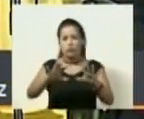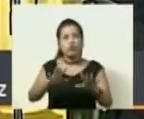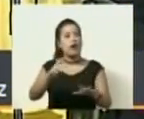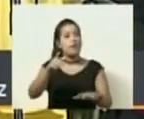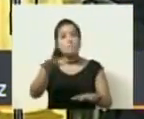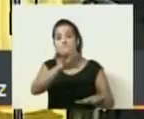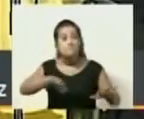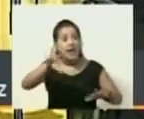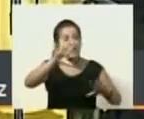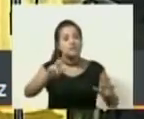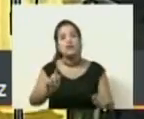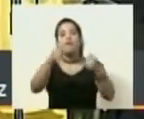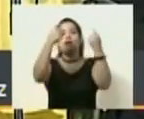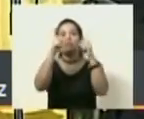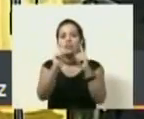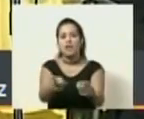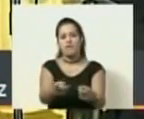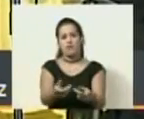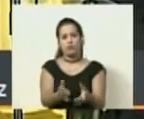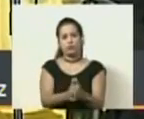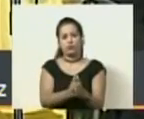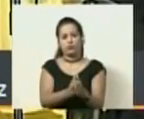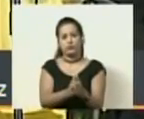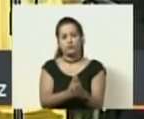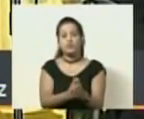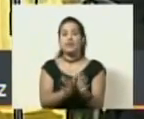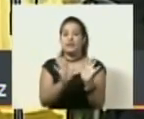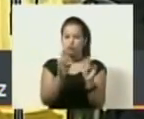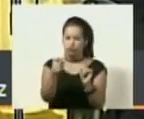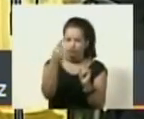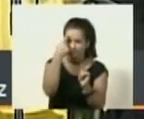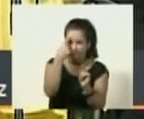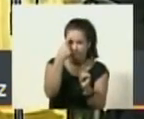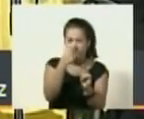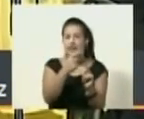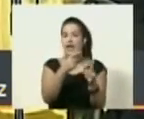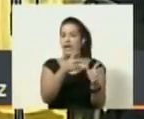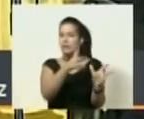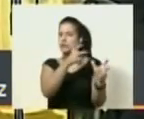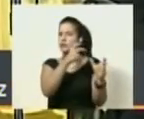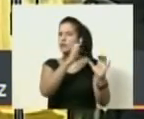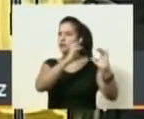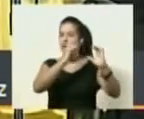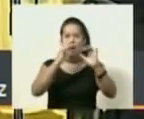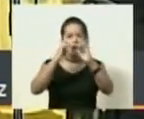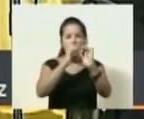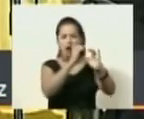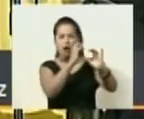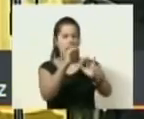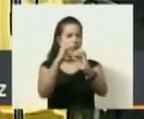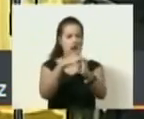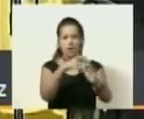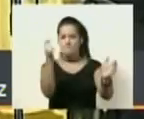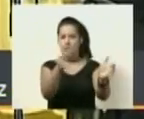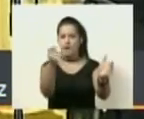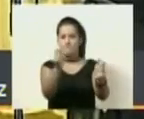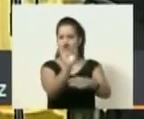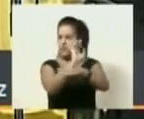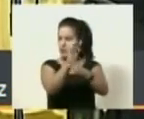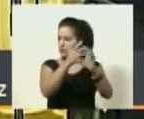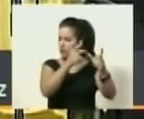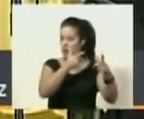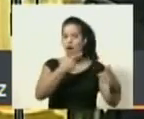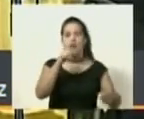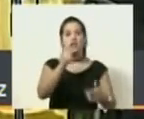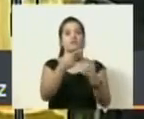patria. Sí, ha sonado de nuevo el clarín de los libertadores. Y la batalla hoy no